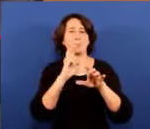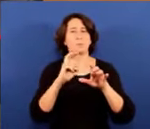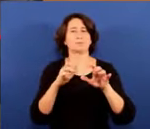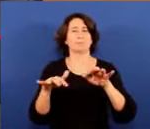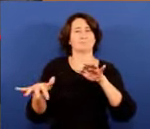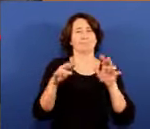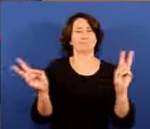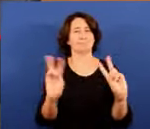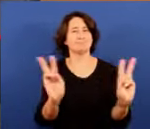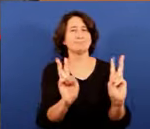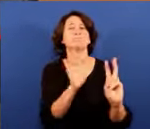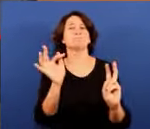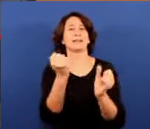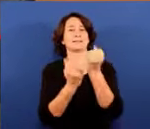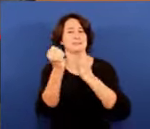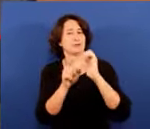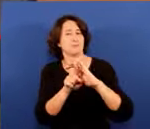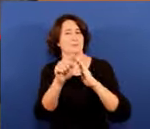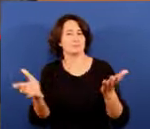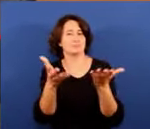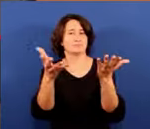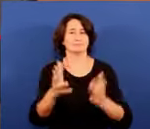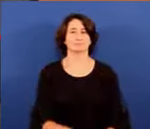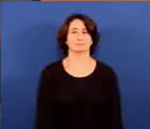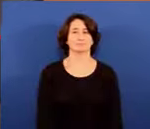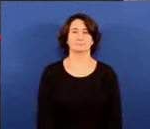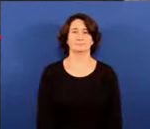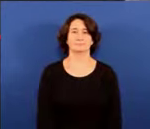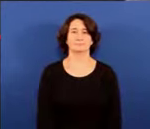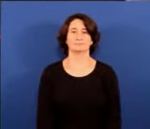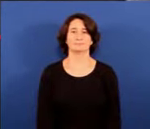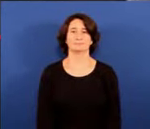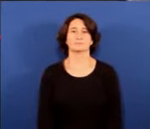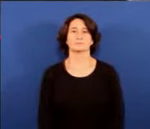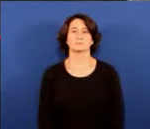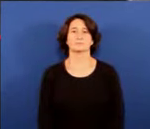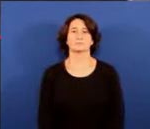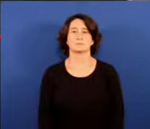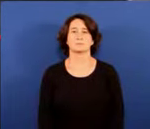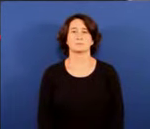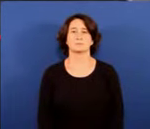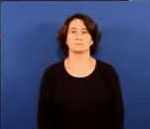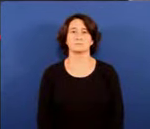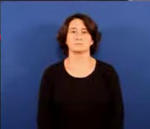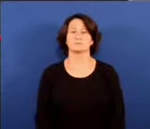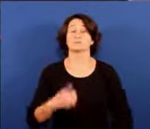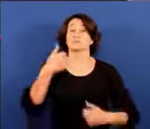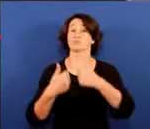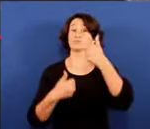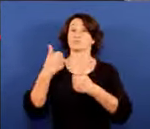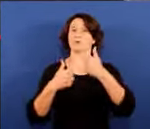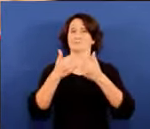con 62 establecimientos inscritos que ofrecerán a sus clientes la posibilidad de degustar los pinchos a concurso a un precio